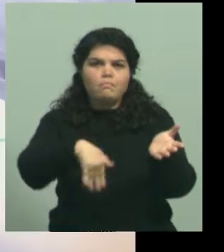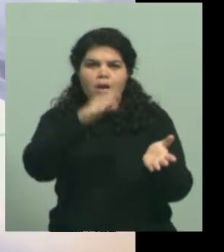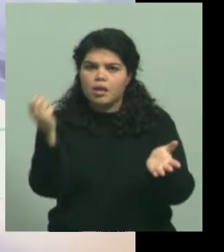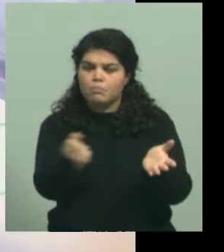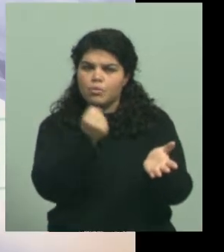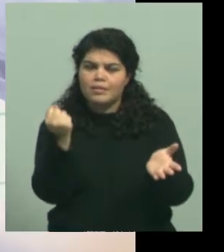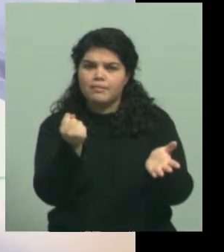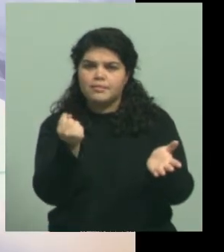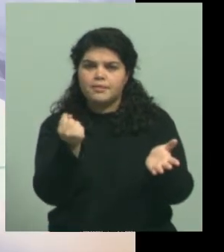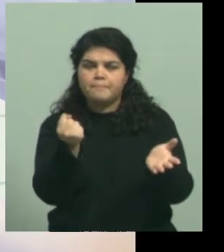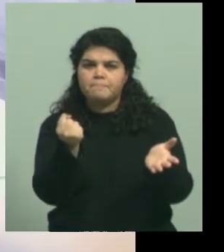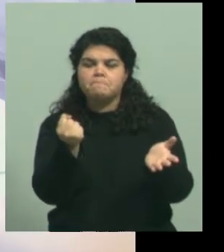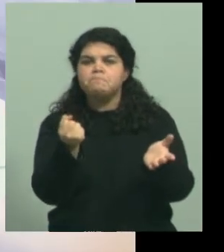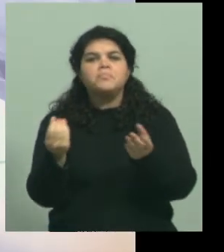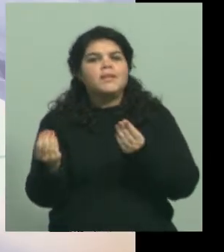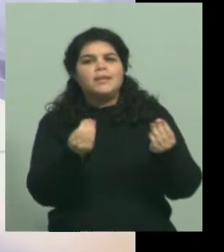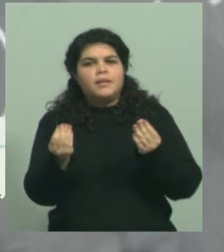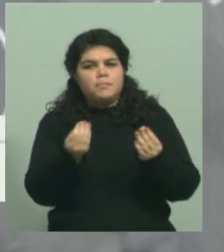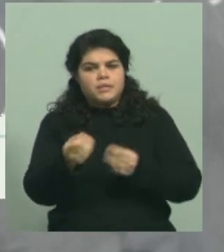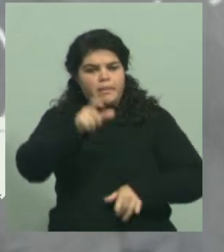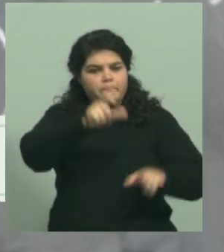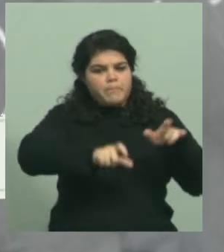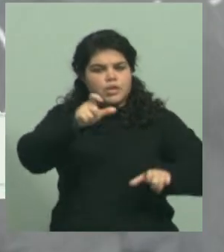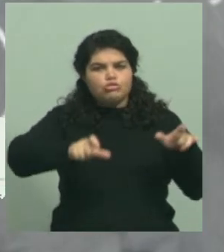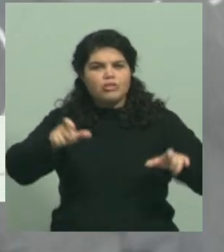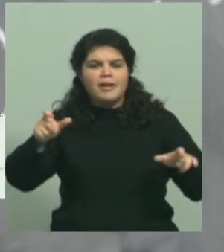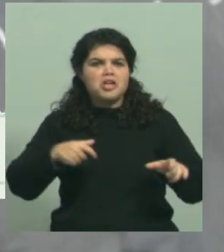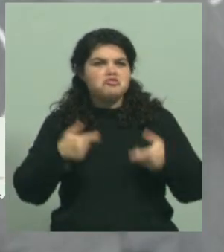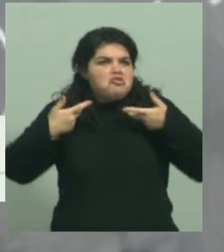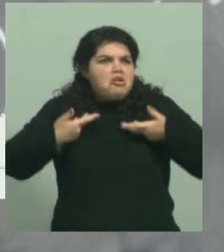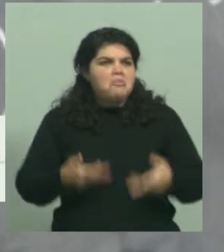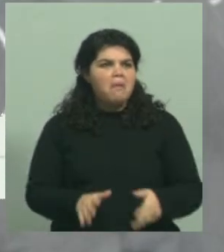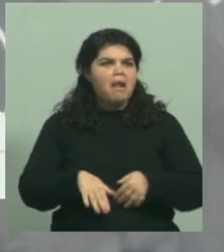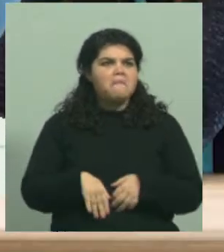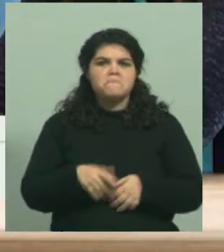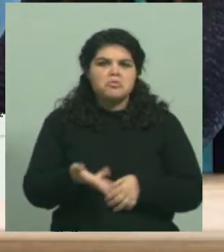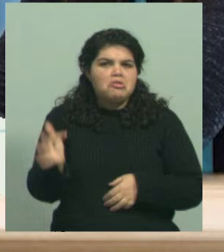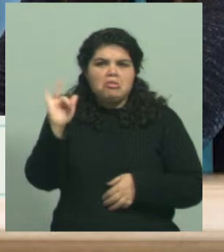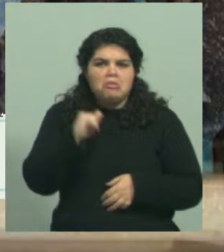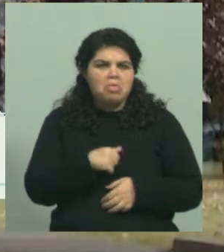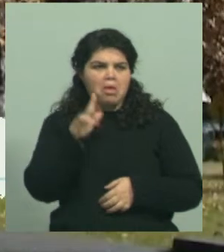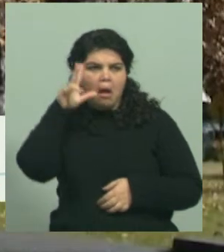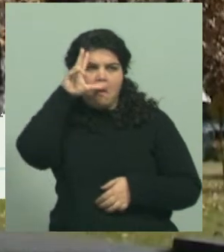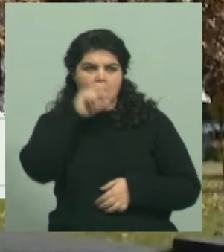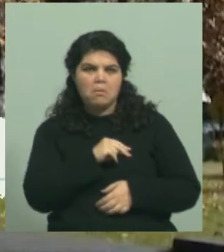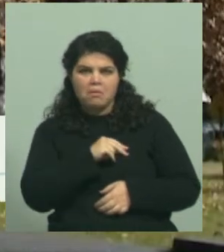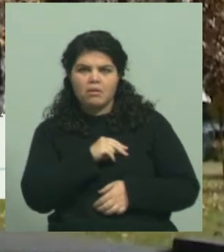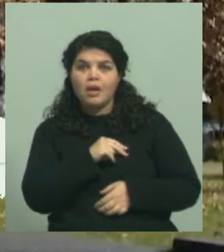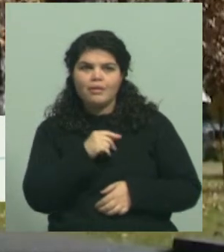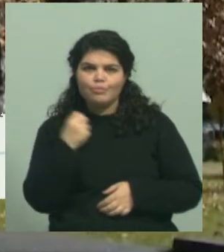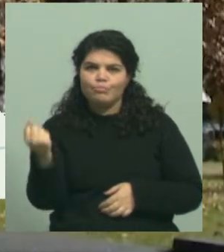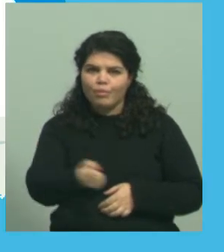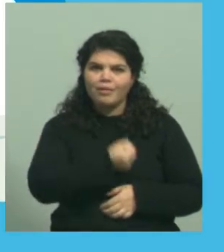abstracto, ocurre cuando la gente lo ve, lo ve en carne propia. Entonces me parecía muy importante